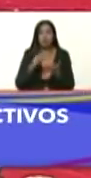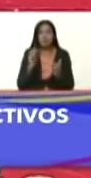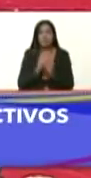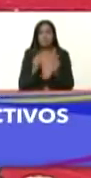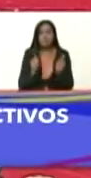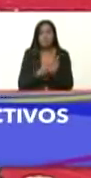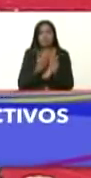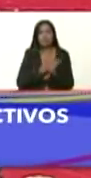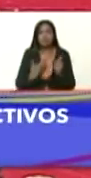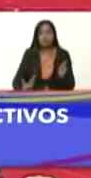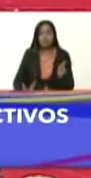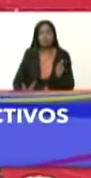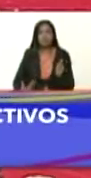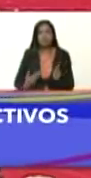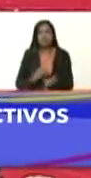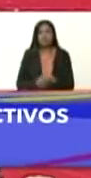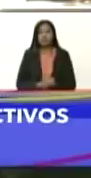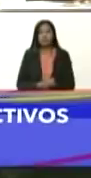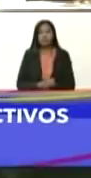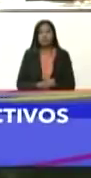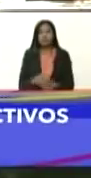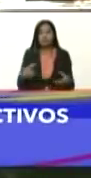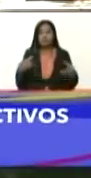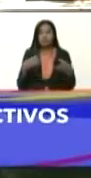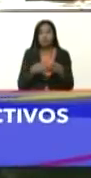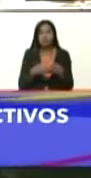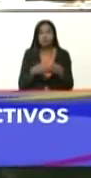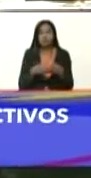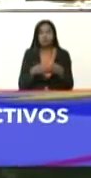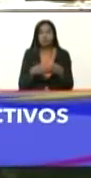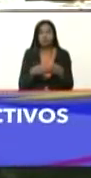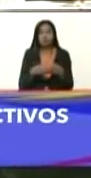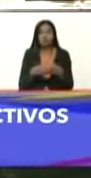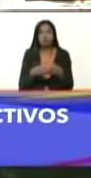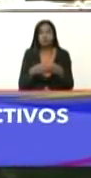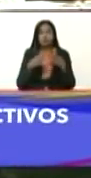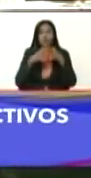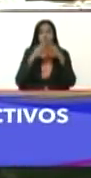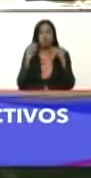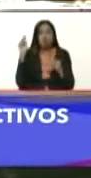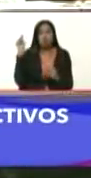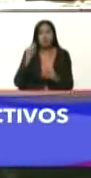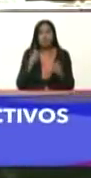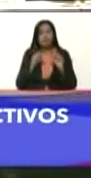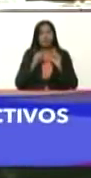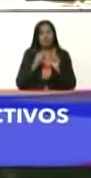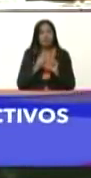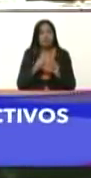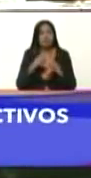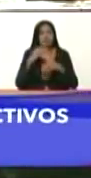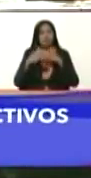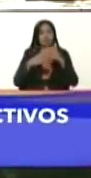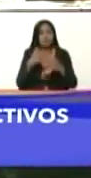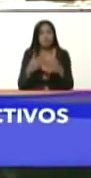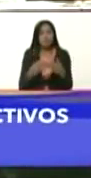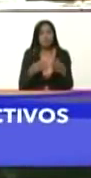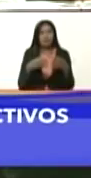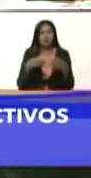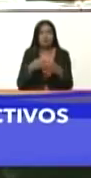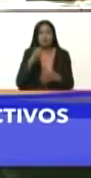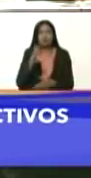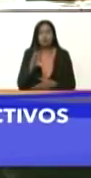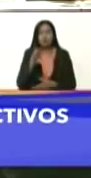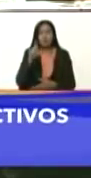vicepresidenta, una reunión mensual fija, permanente, entre los CPT